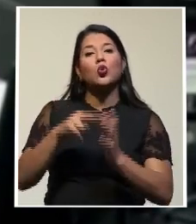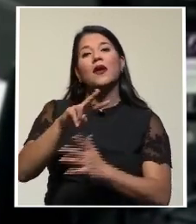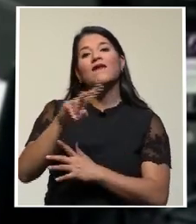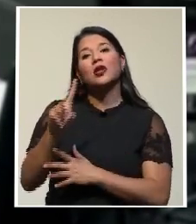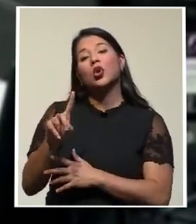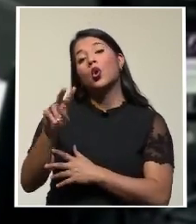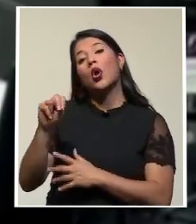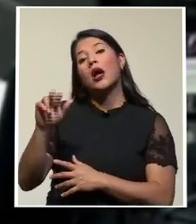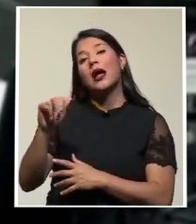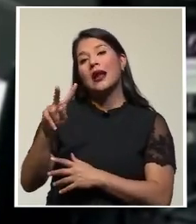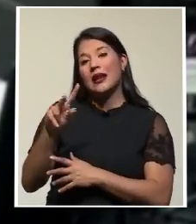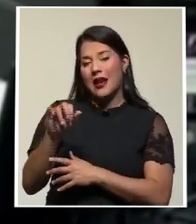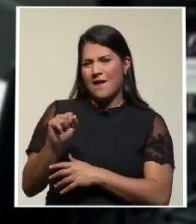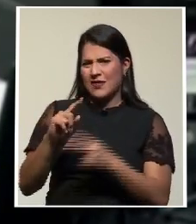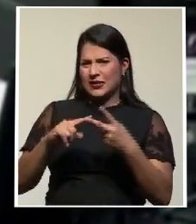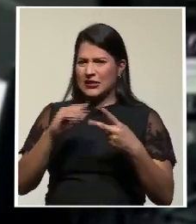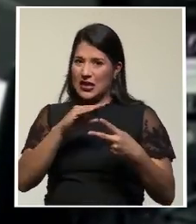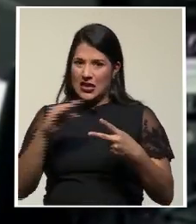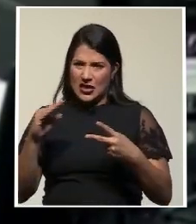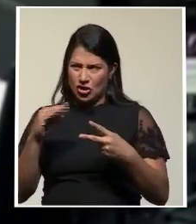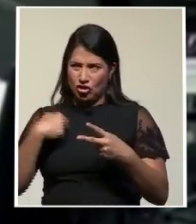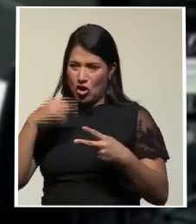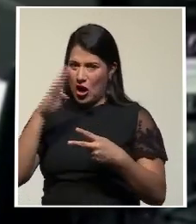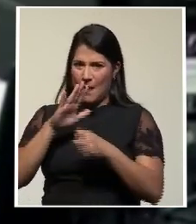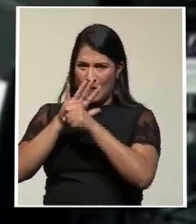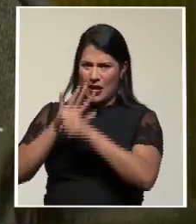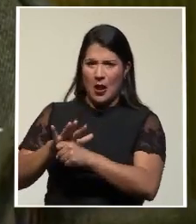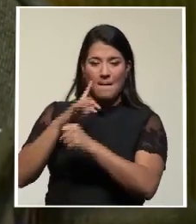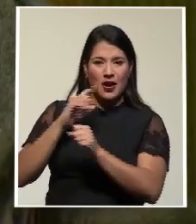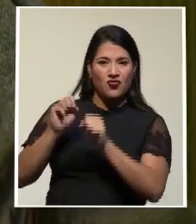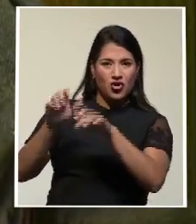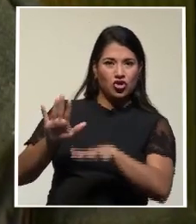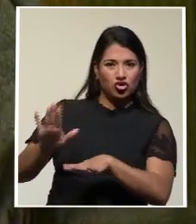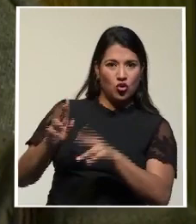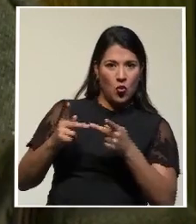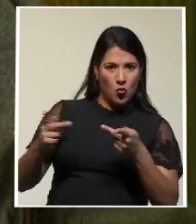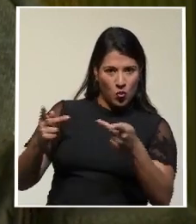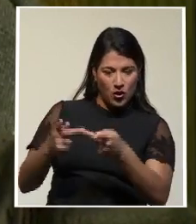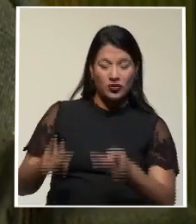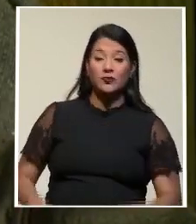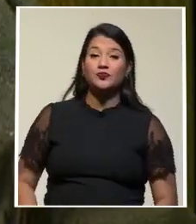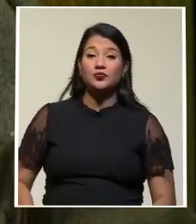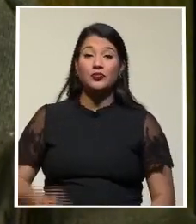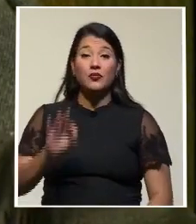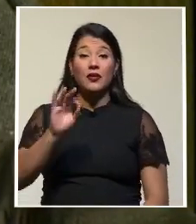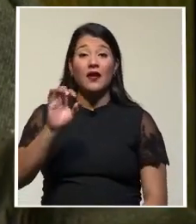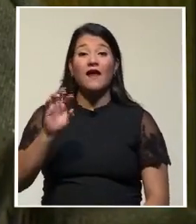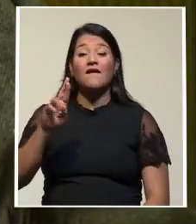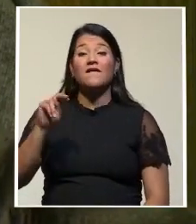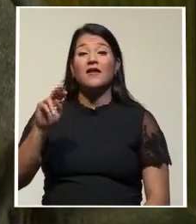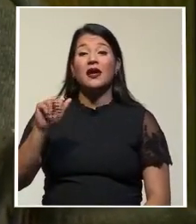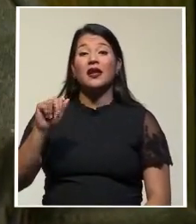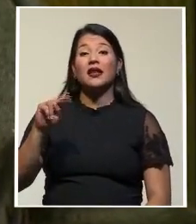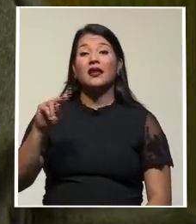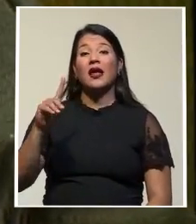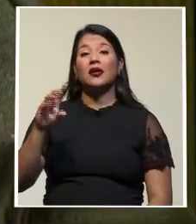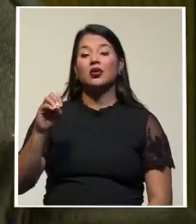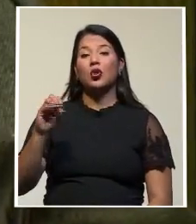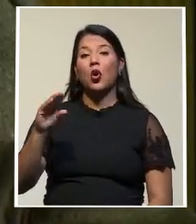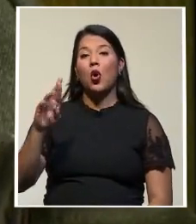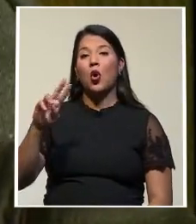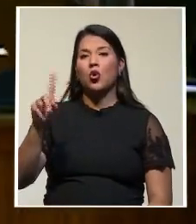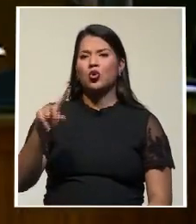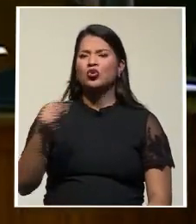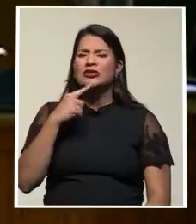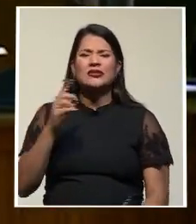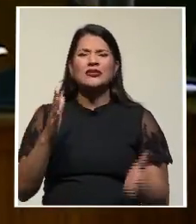Navas Aparicio y mucho menos la presioné para que dejara el cargo. Fernando Cruz también señaló en la respuesta que no hay prueba que